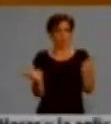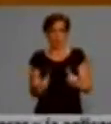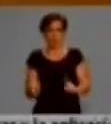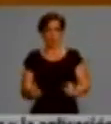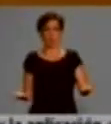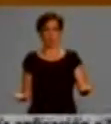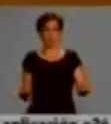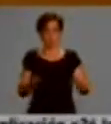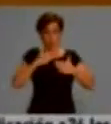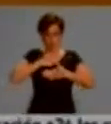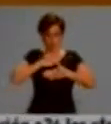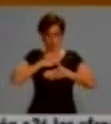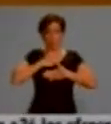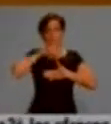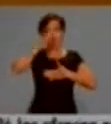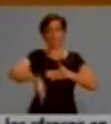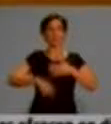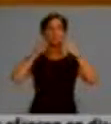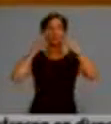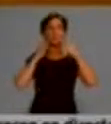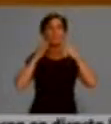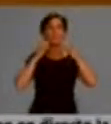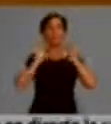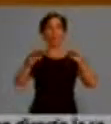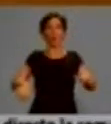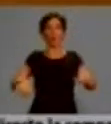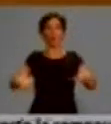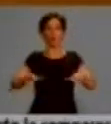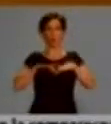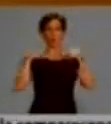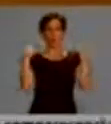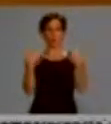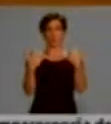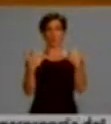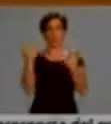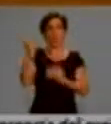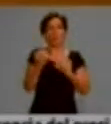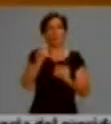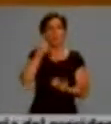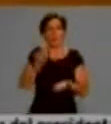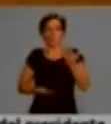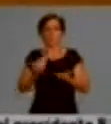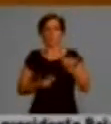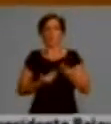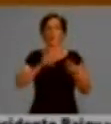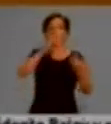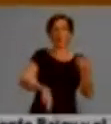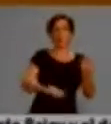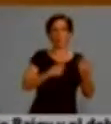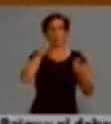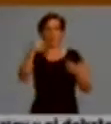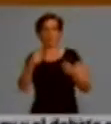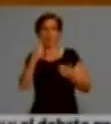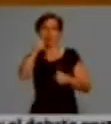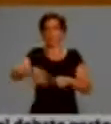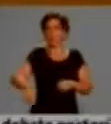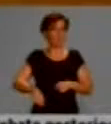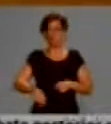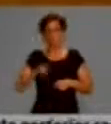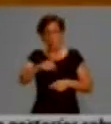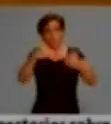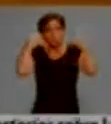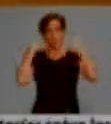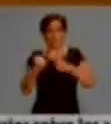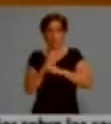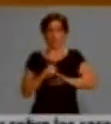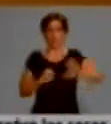como Congreso, no es decidir sobre la veracidad de unos hechos. Eso corresponde a los tribunales. Lo